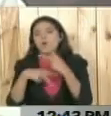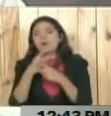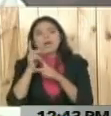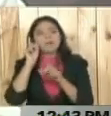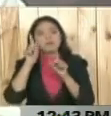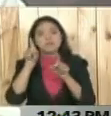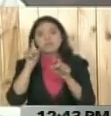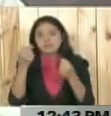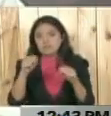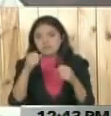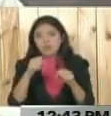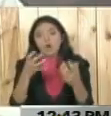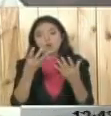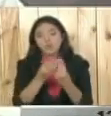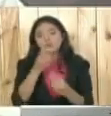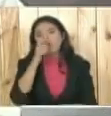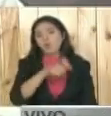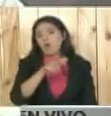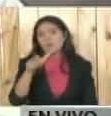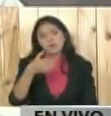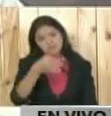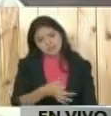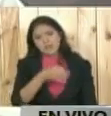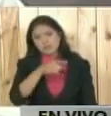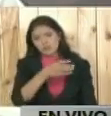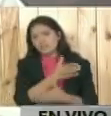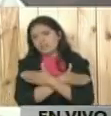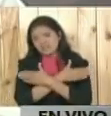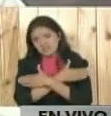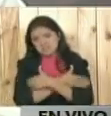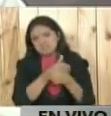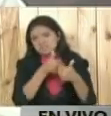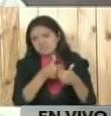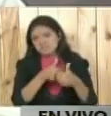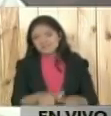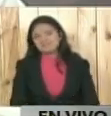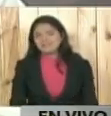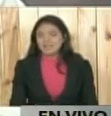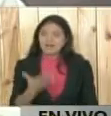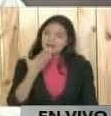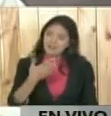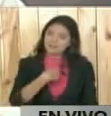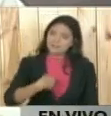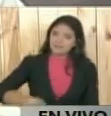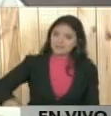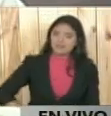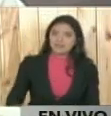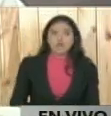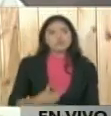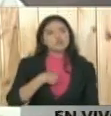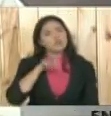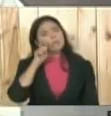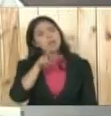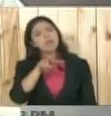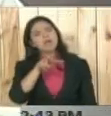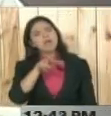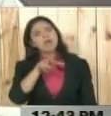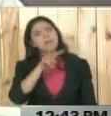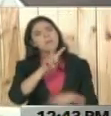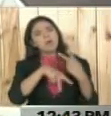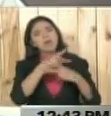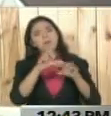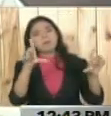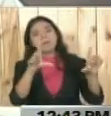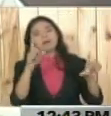pedagógico, con el sí, pueblo, como siempre lo has hecho, Mario, te felicito. Sí, señor, muchas gracias, presidente. Siempre que yo te veo, tú sabes,